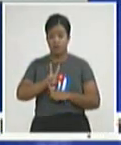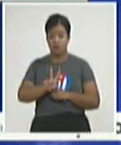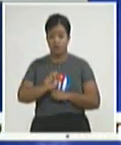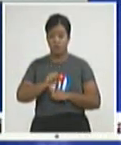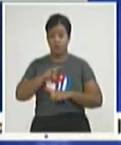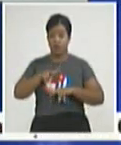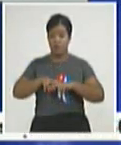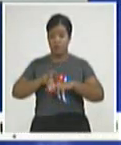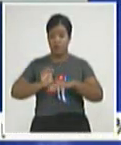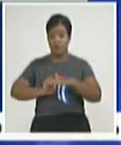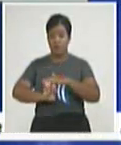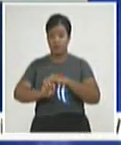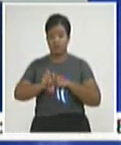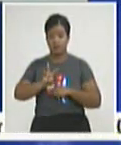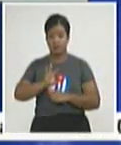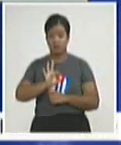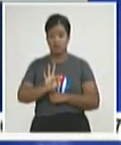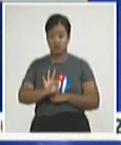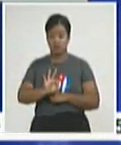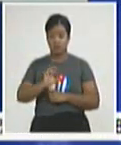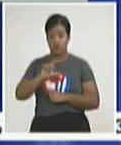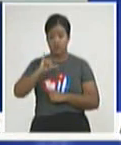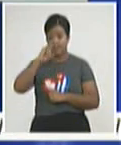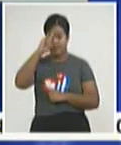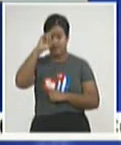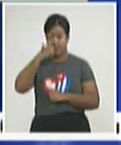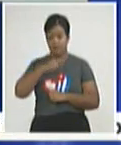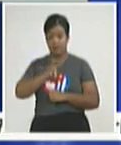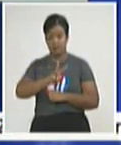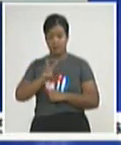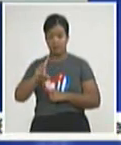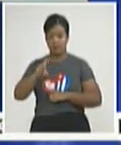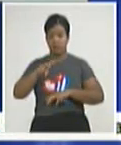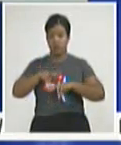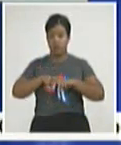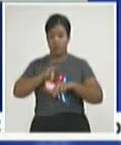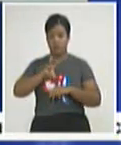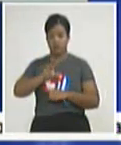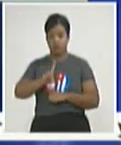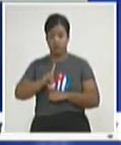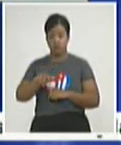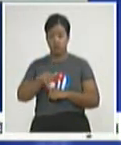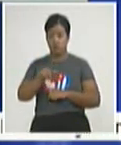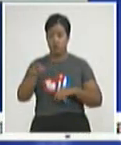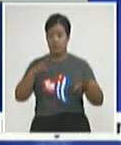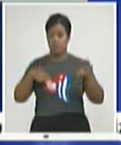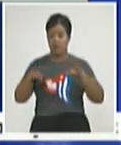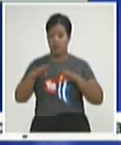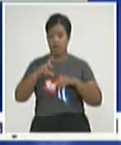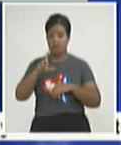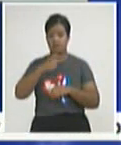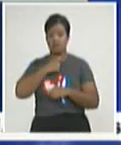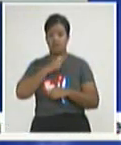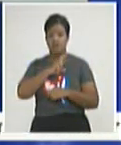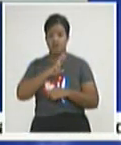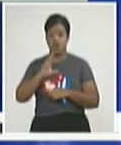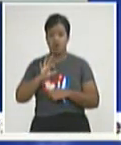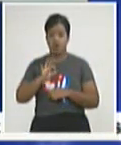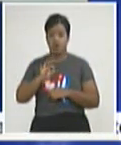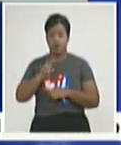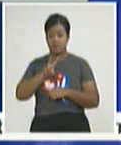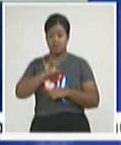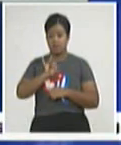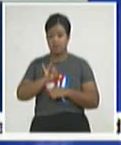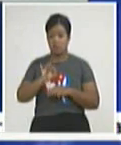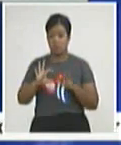Habana del Este 38, La Lisa 33, Centro Habana 31, al igual que Playa, Cerro 27,